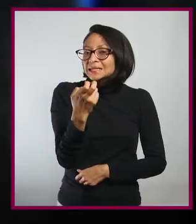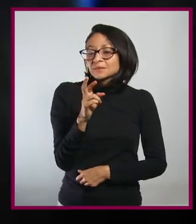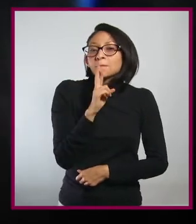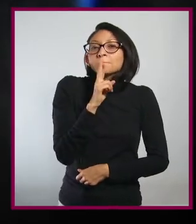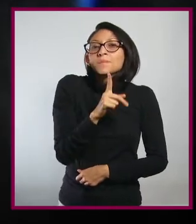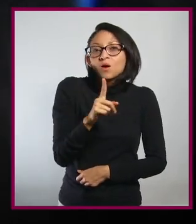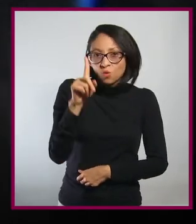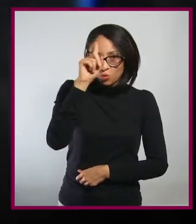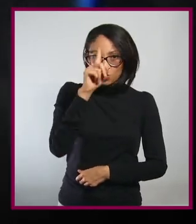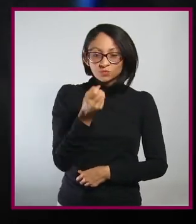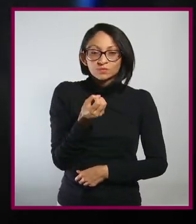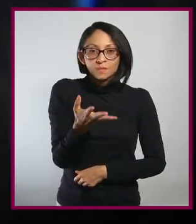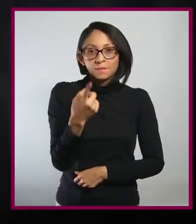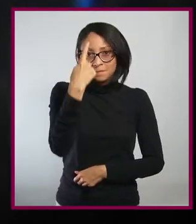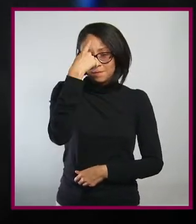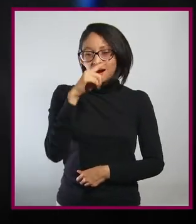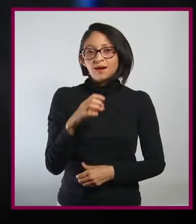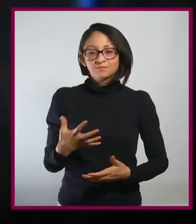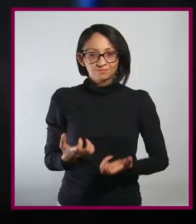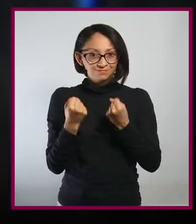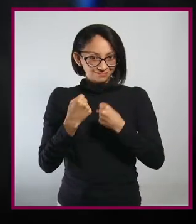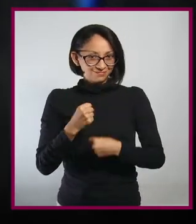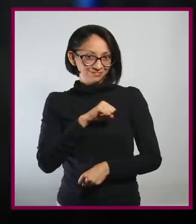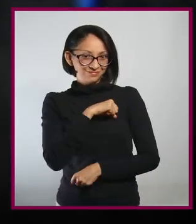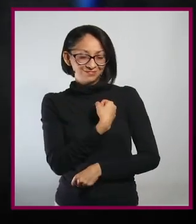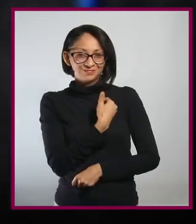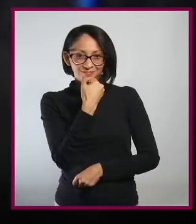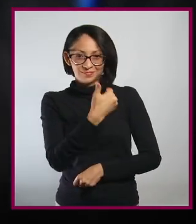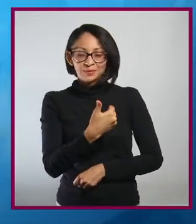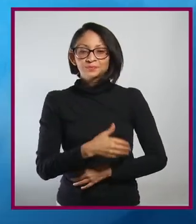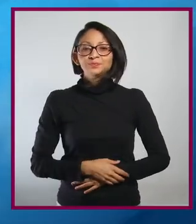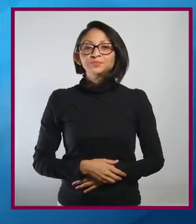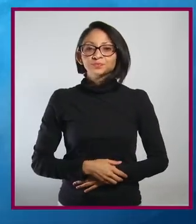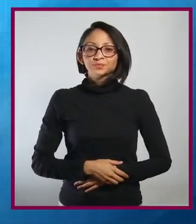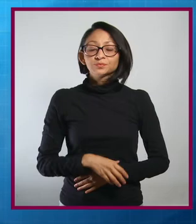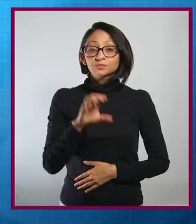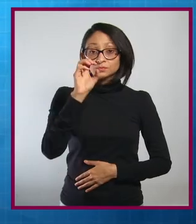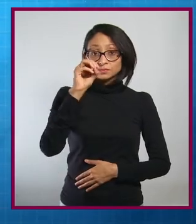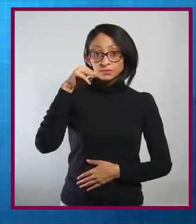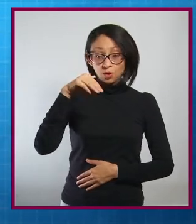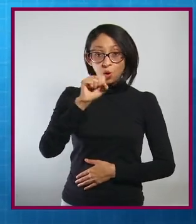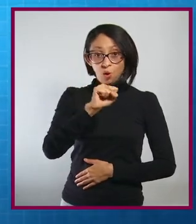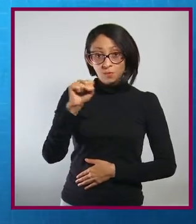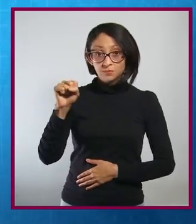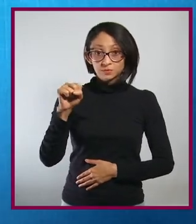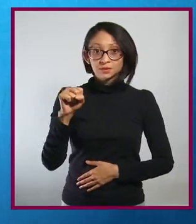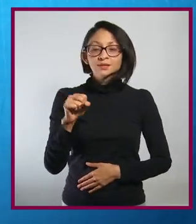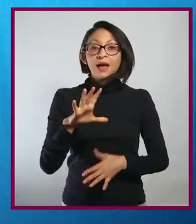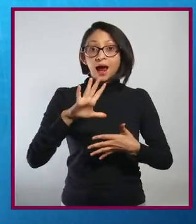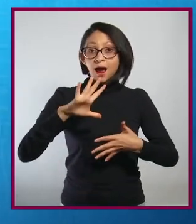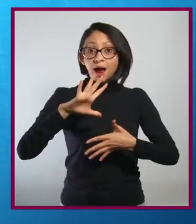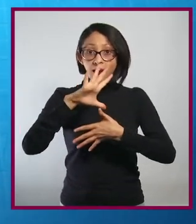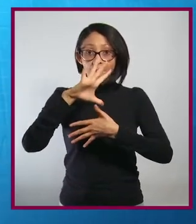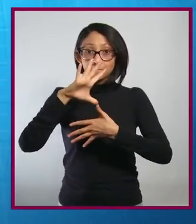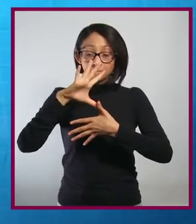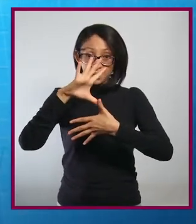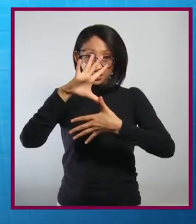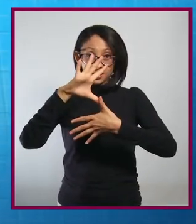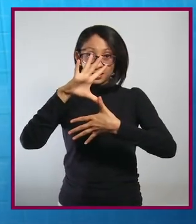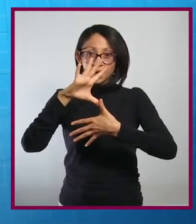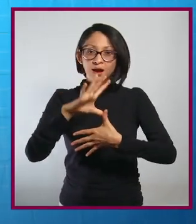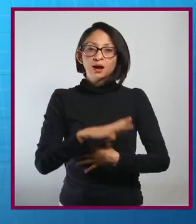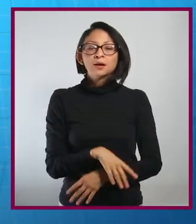Estas son las mejores medidas preventivas contra la hipertensión y sus complicaciones. Según la Organización Mundial de la Salud, en